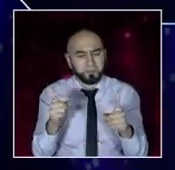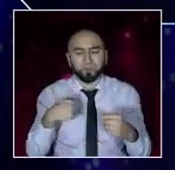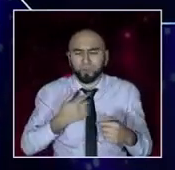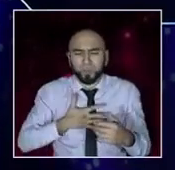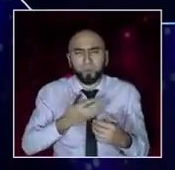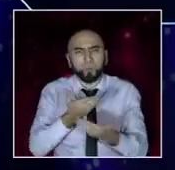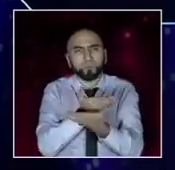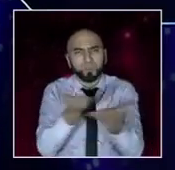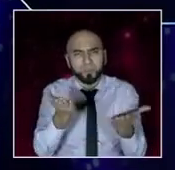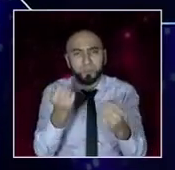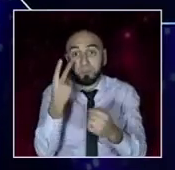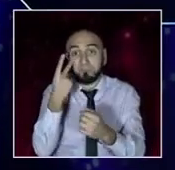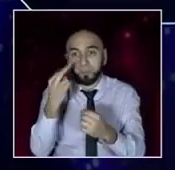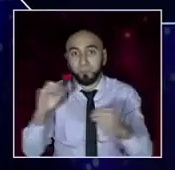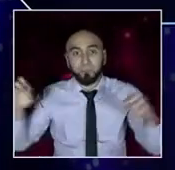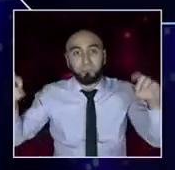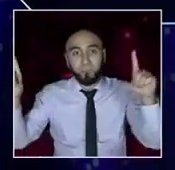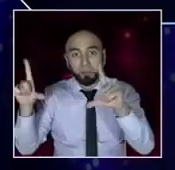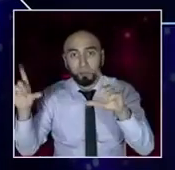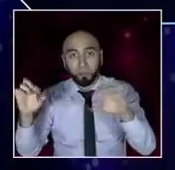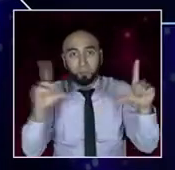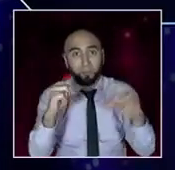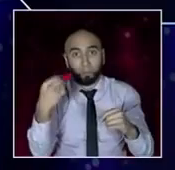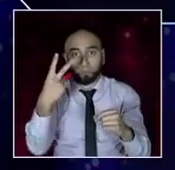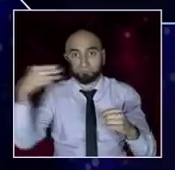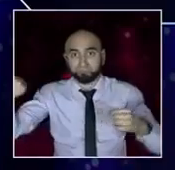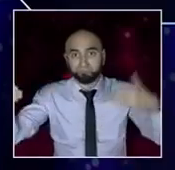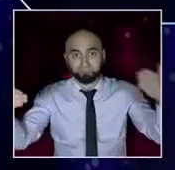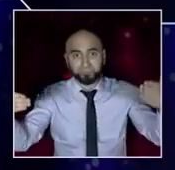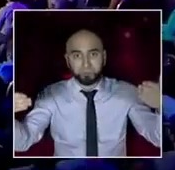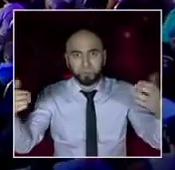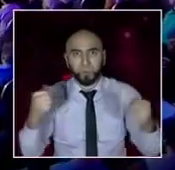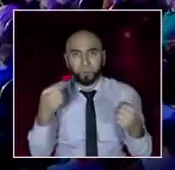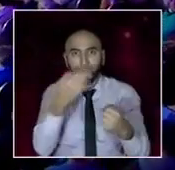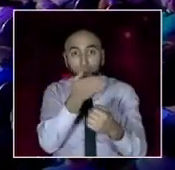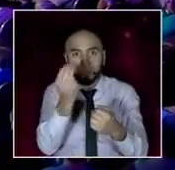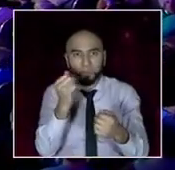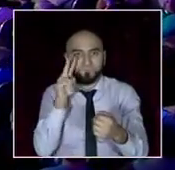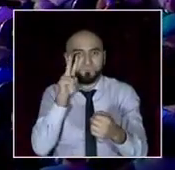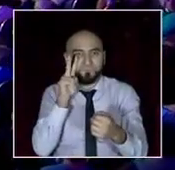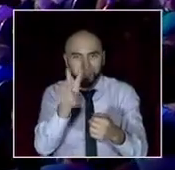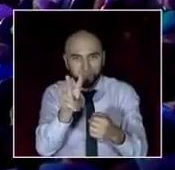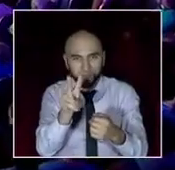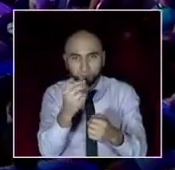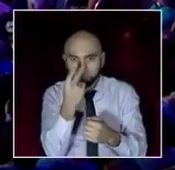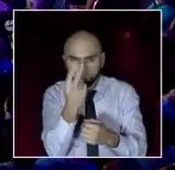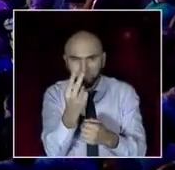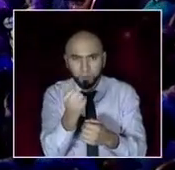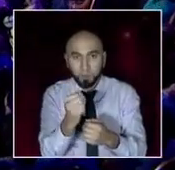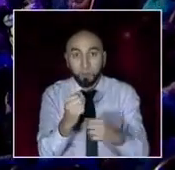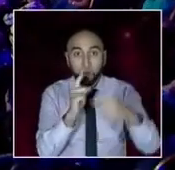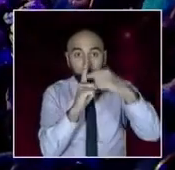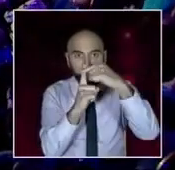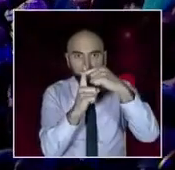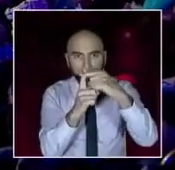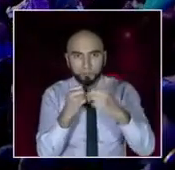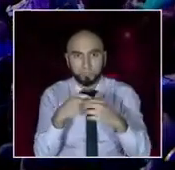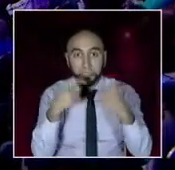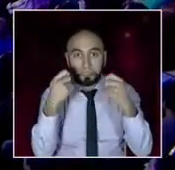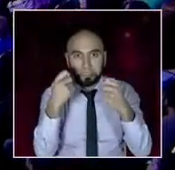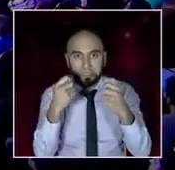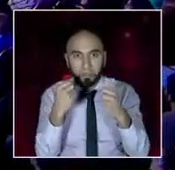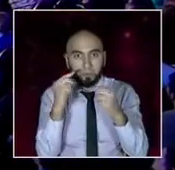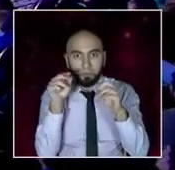una de estas dos pantallas y centren su mirada en la cruz al medio. Traten de no mover sus ojos y no